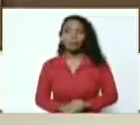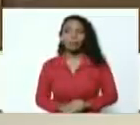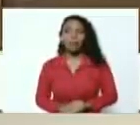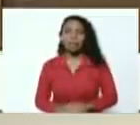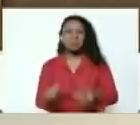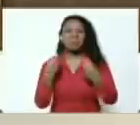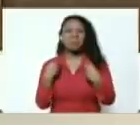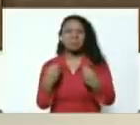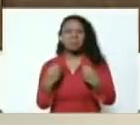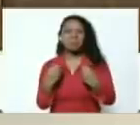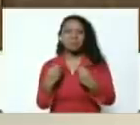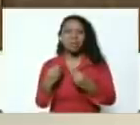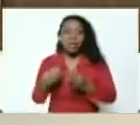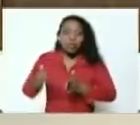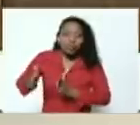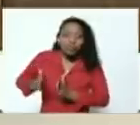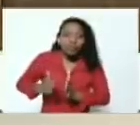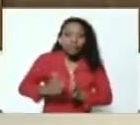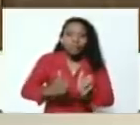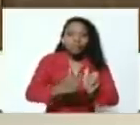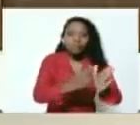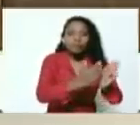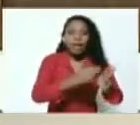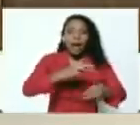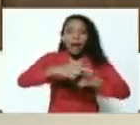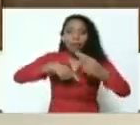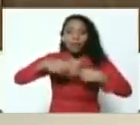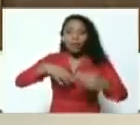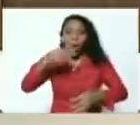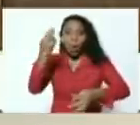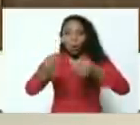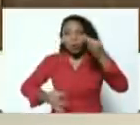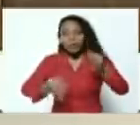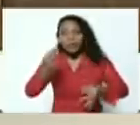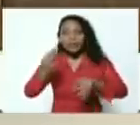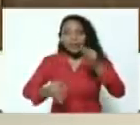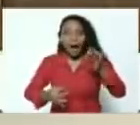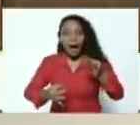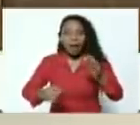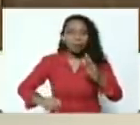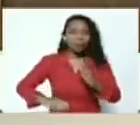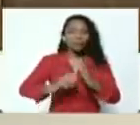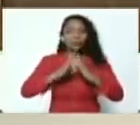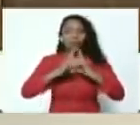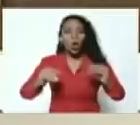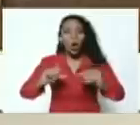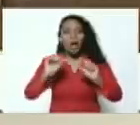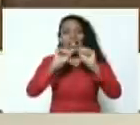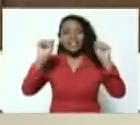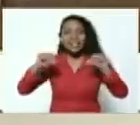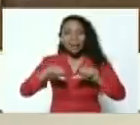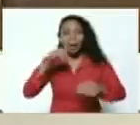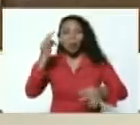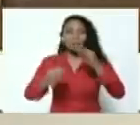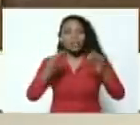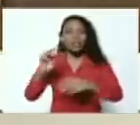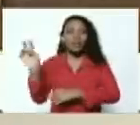para la conducción de la revolución judicial en todo el sistema de justicia